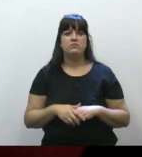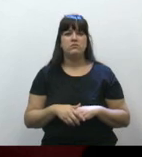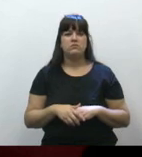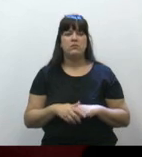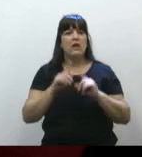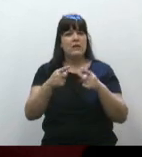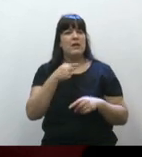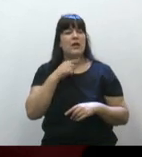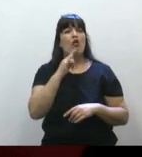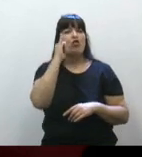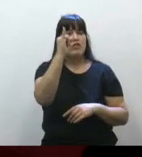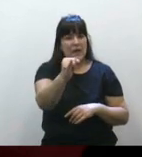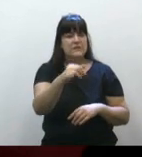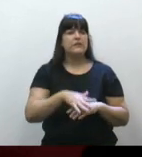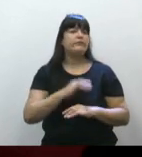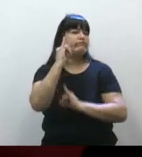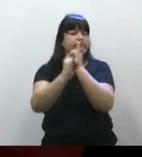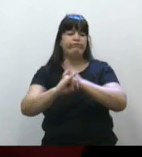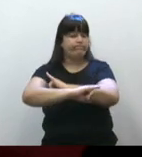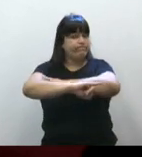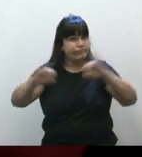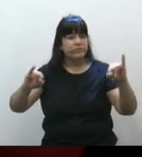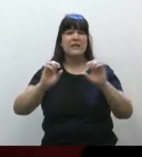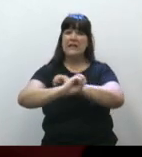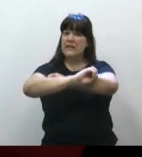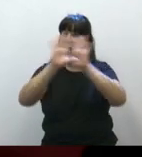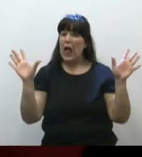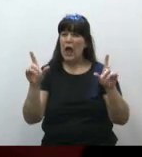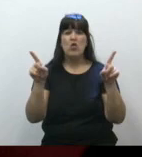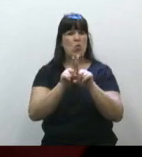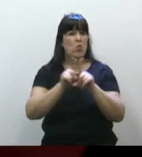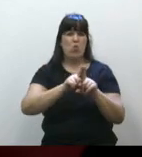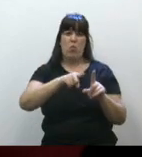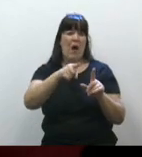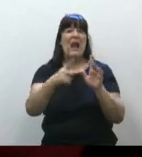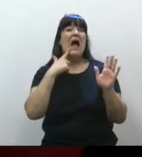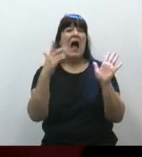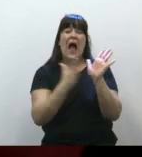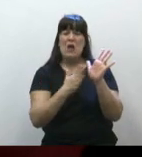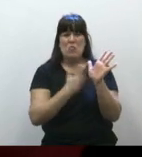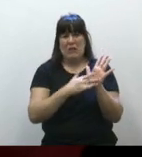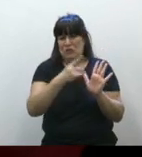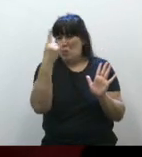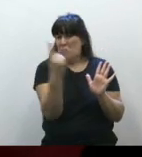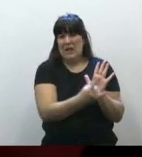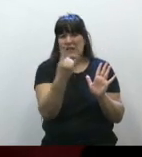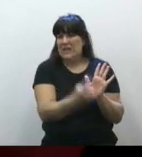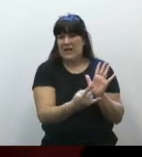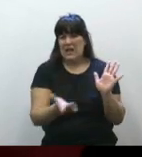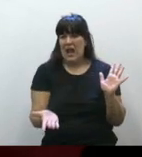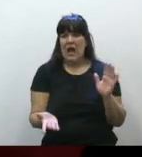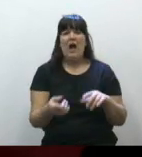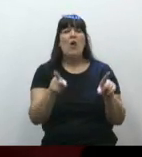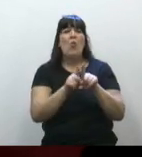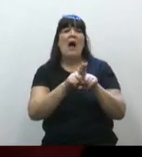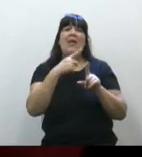decidí manifestar claramente que es totalmente falaz el argumento de que la